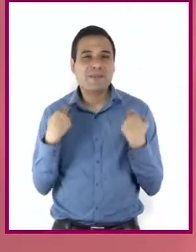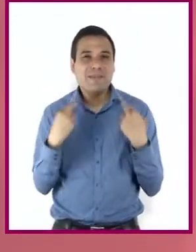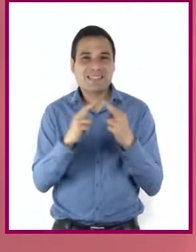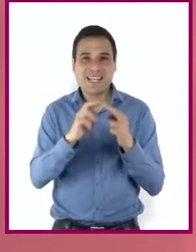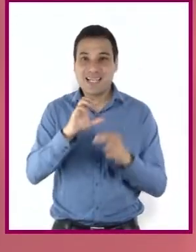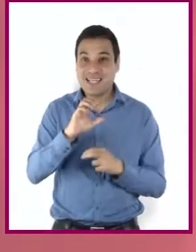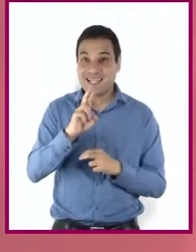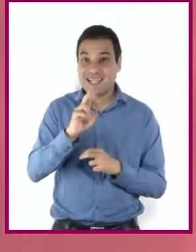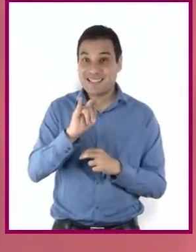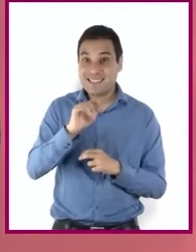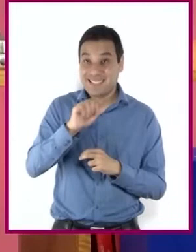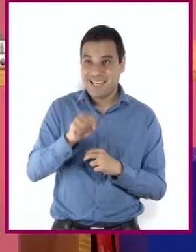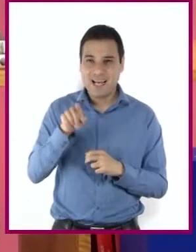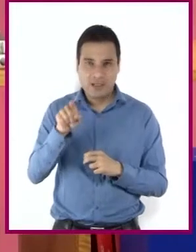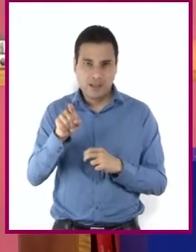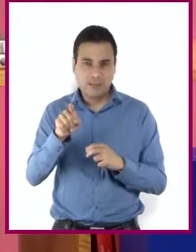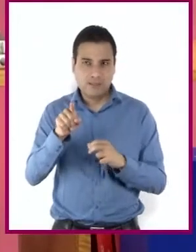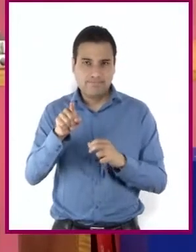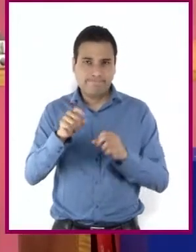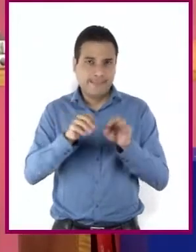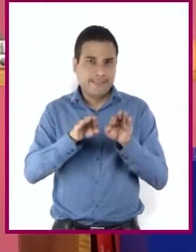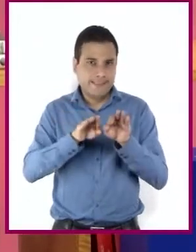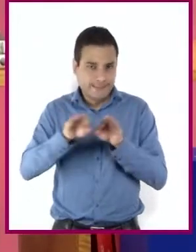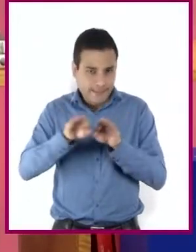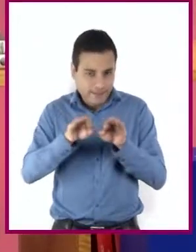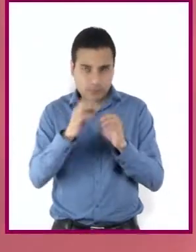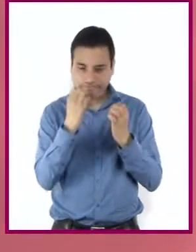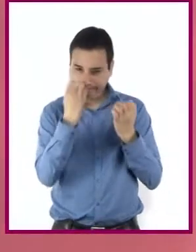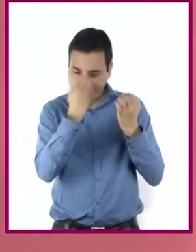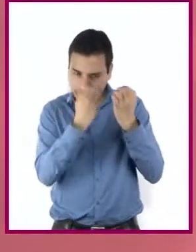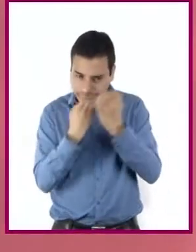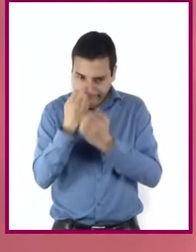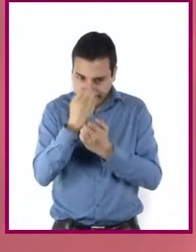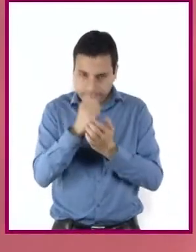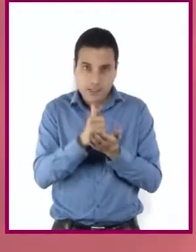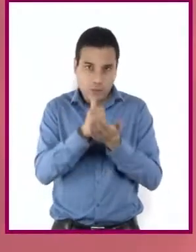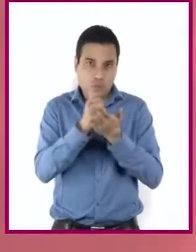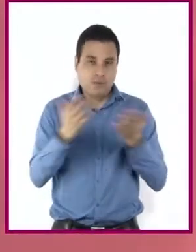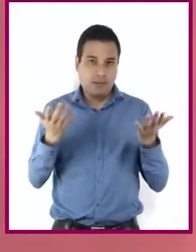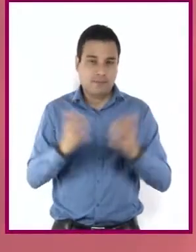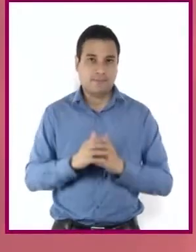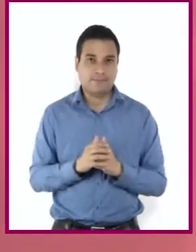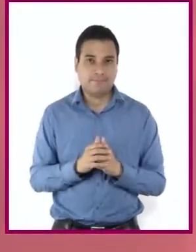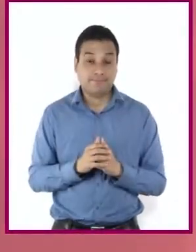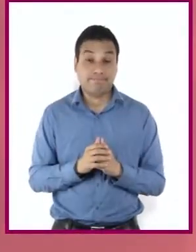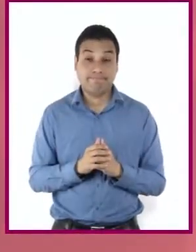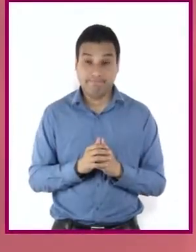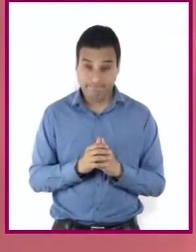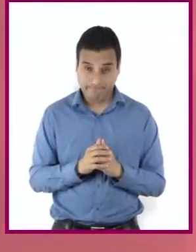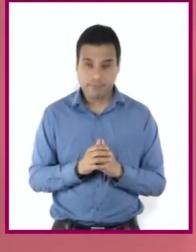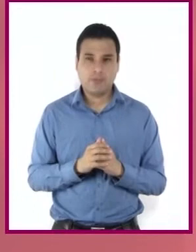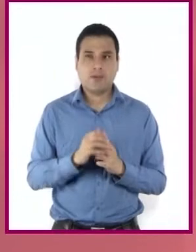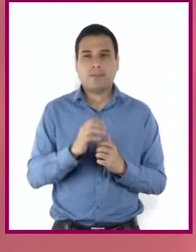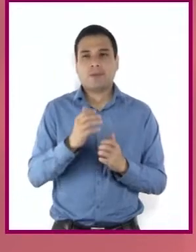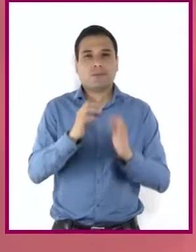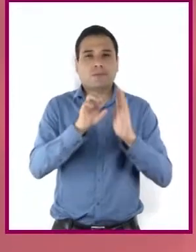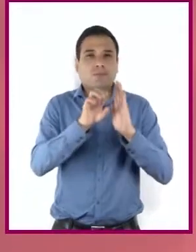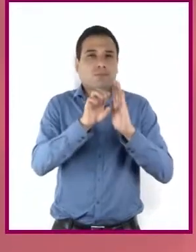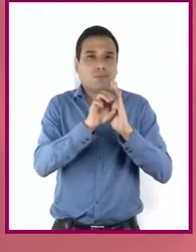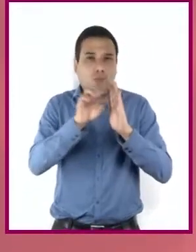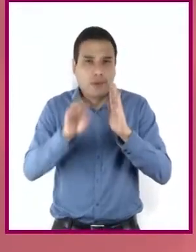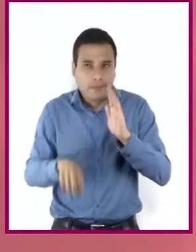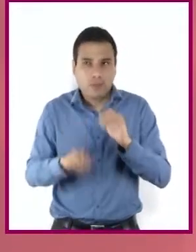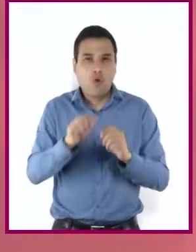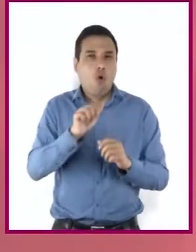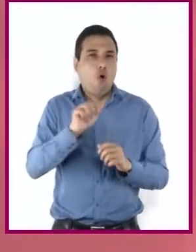en su desempeño laboral y profesional en el ámbito educativo. Pero de igual manera, si se desempeñara en otro ámbito, aún así